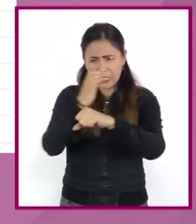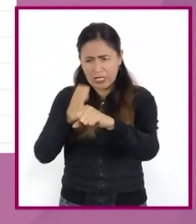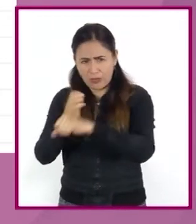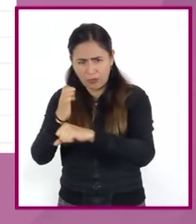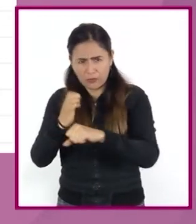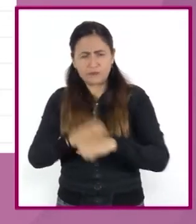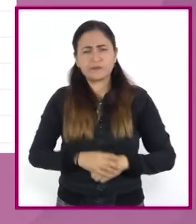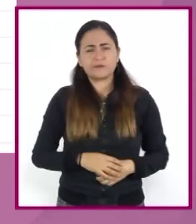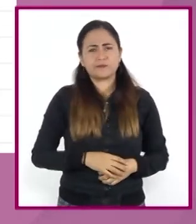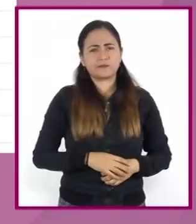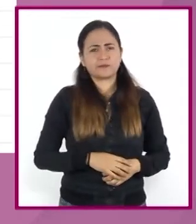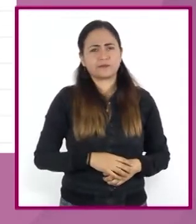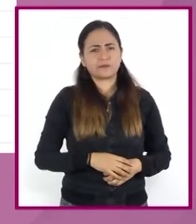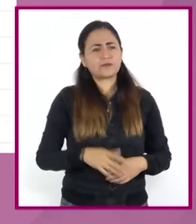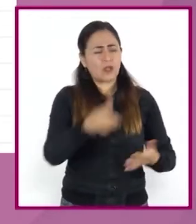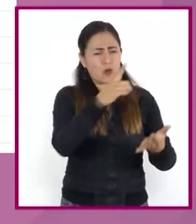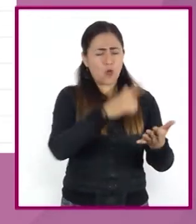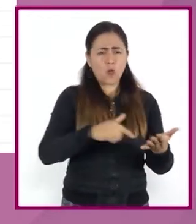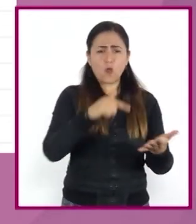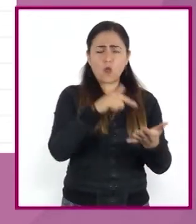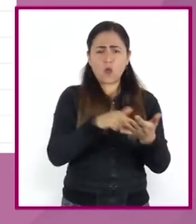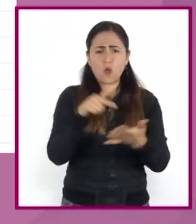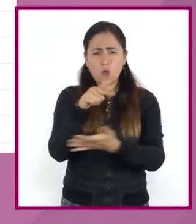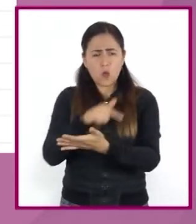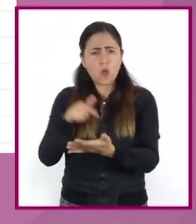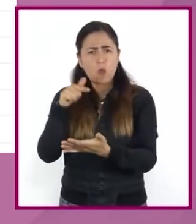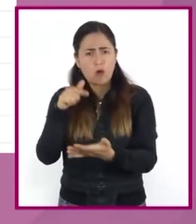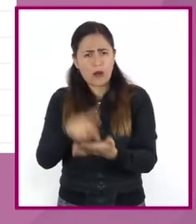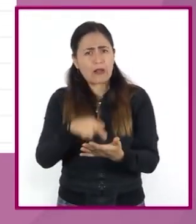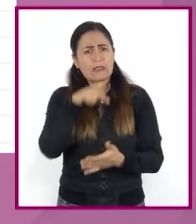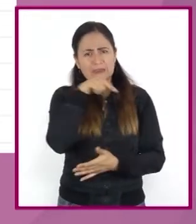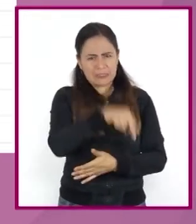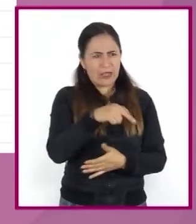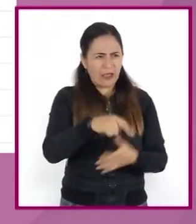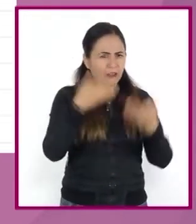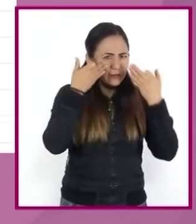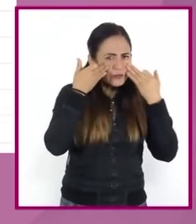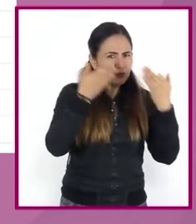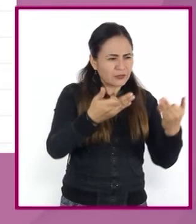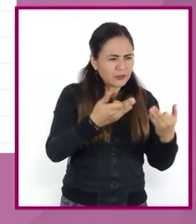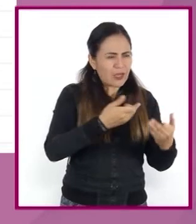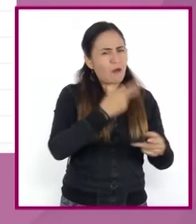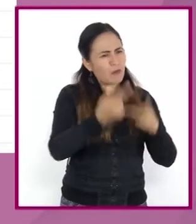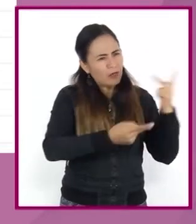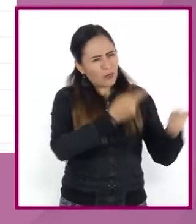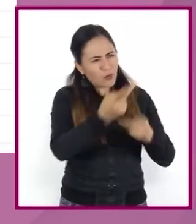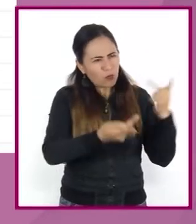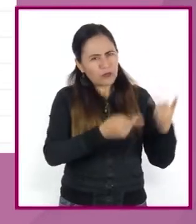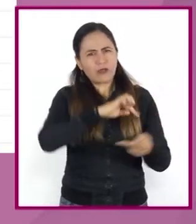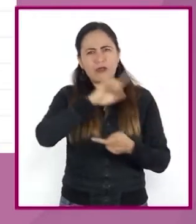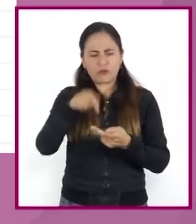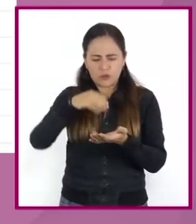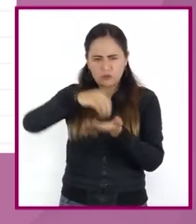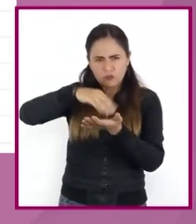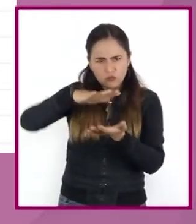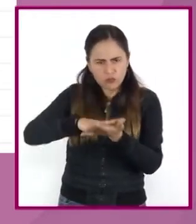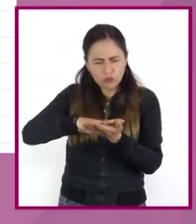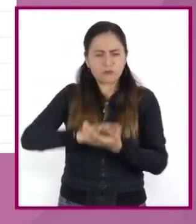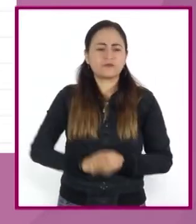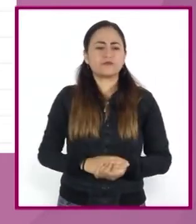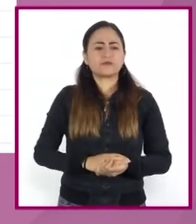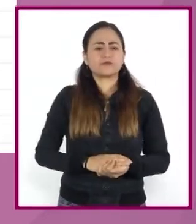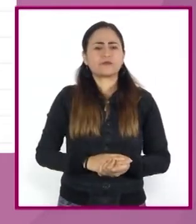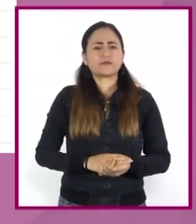decir, desde los espacios geográficos en donde suceden los hechos. Las estadísticas del INEGI